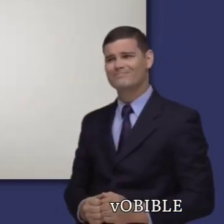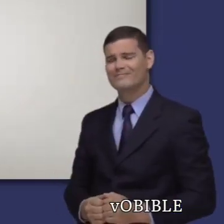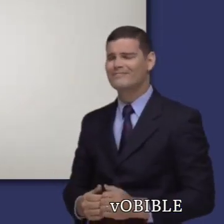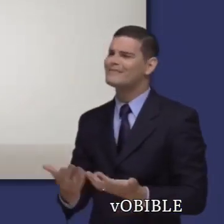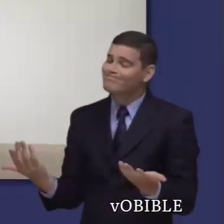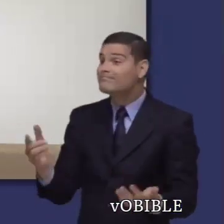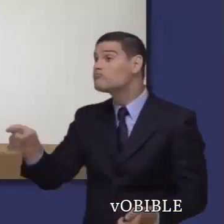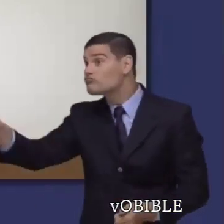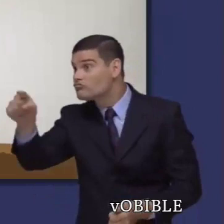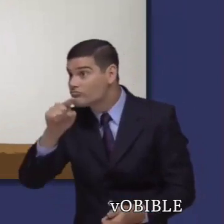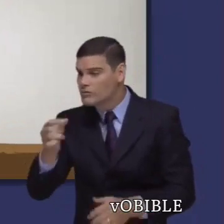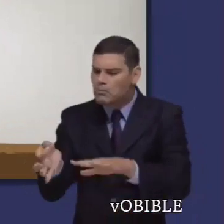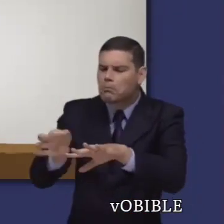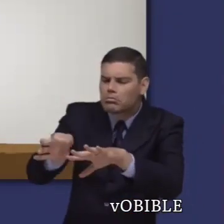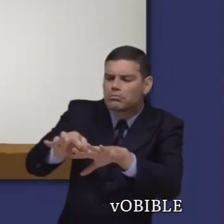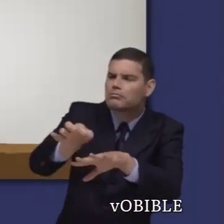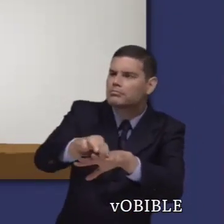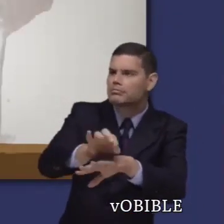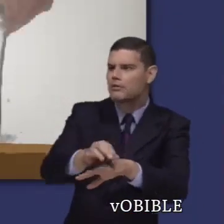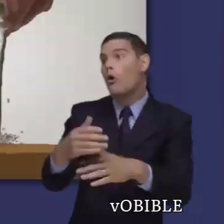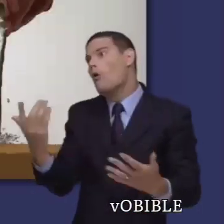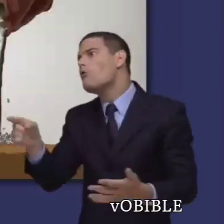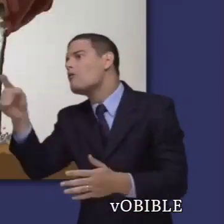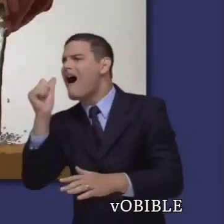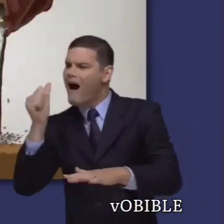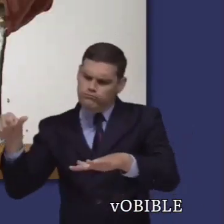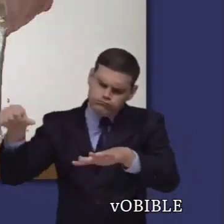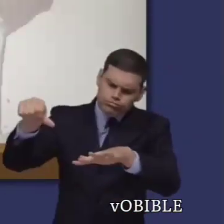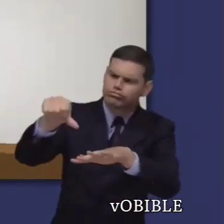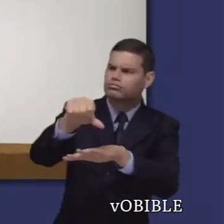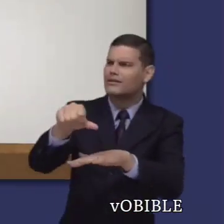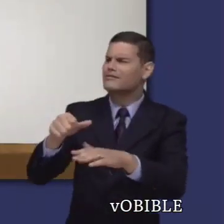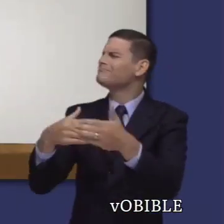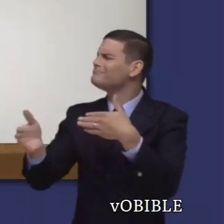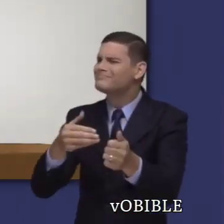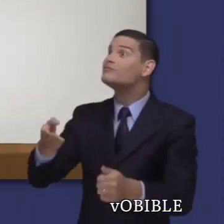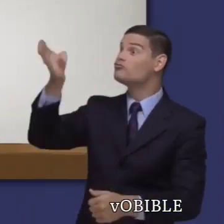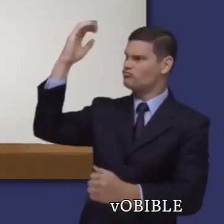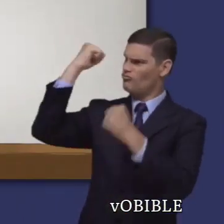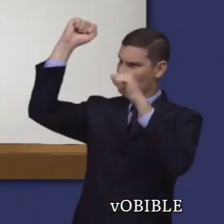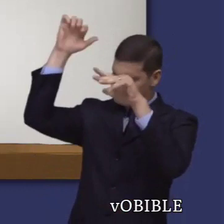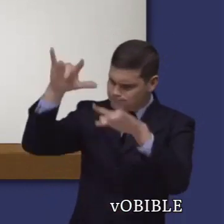Les explica que no importa quién plante o riegue, porque es Dios quien lo hace crecer.